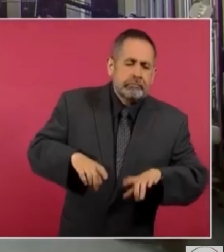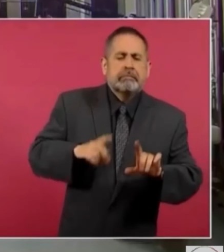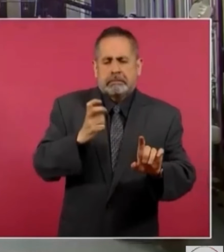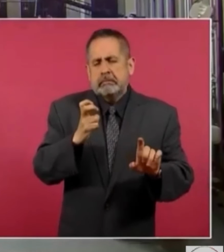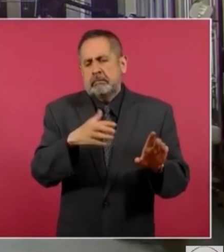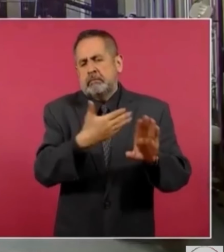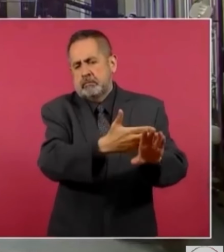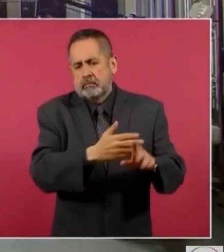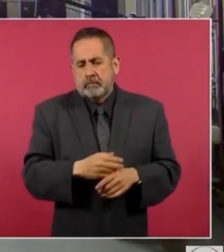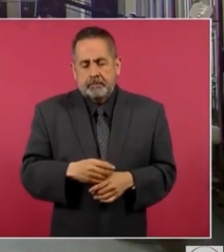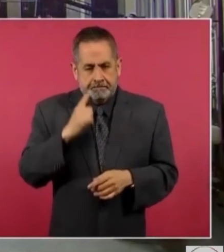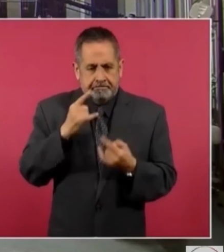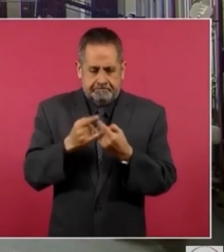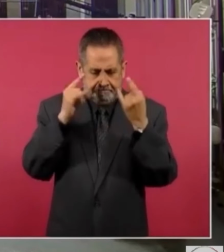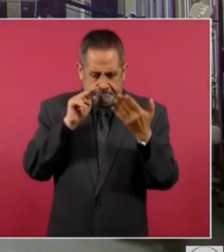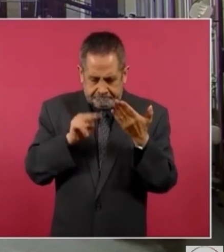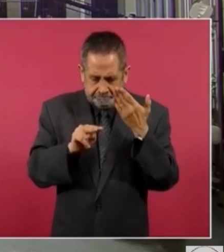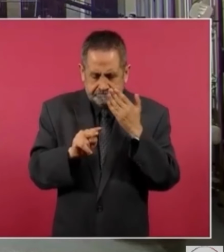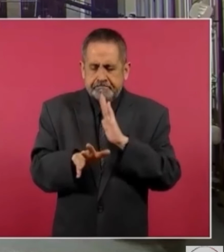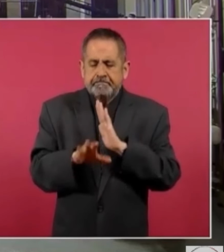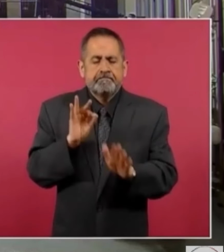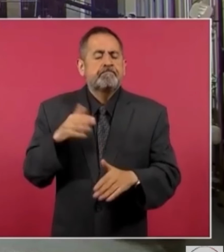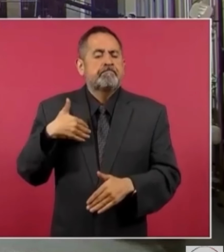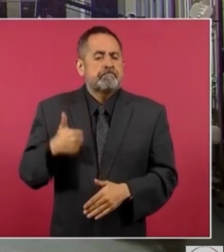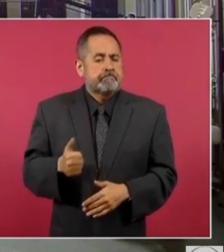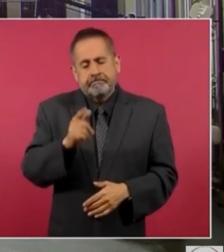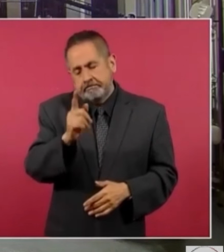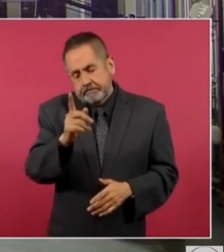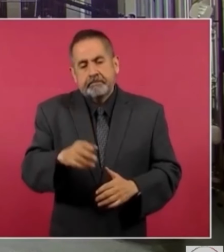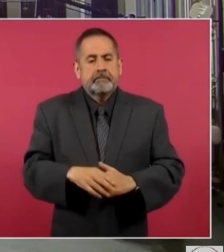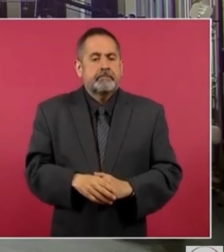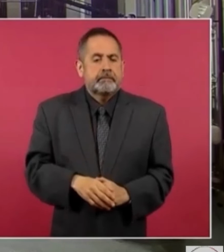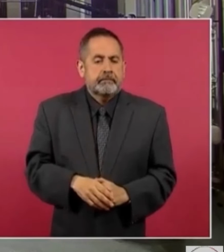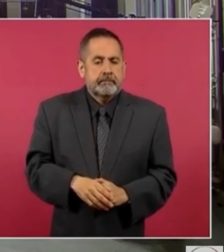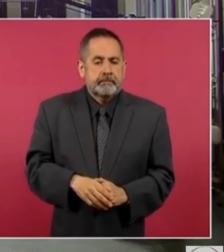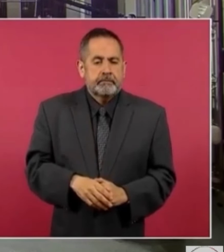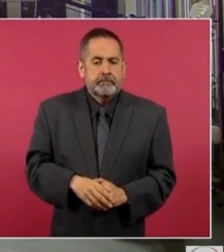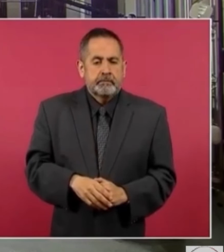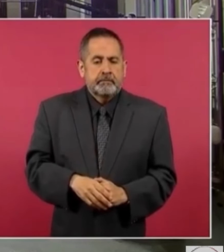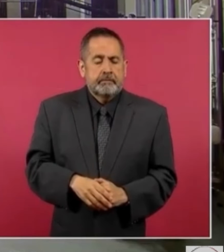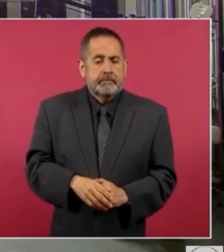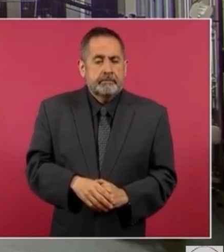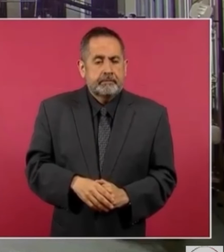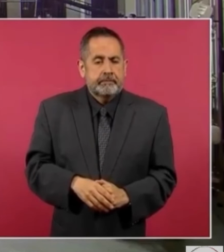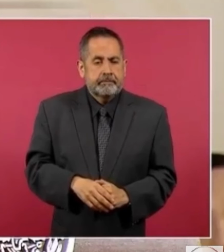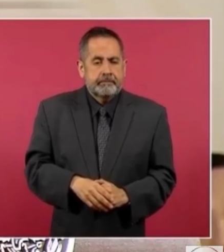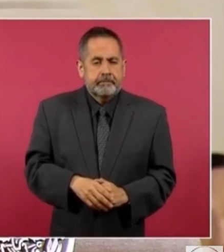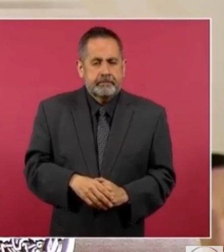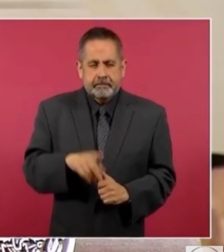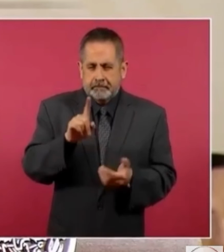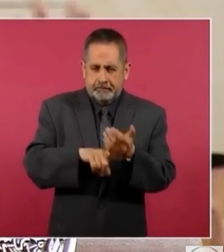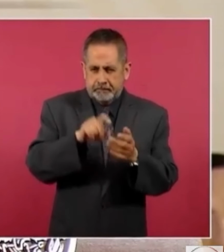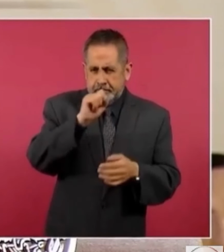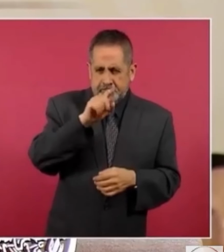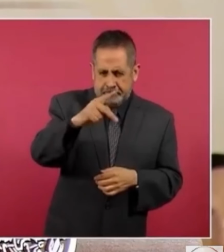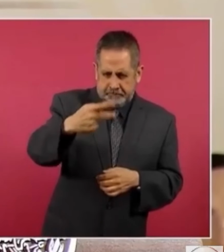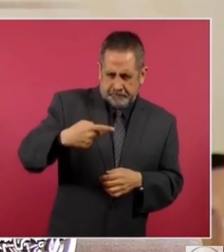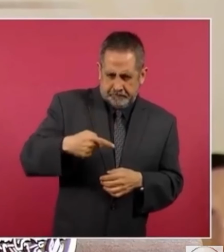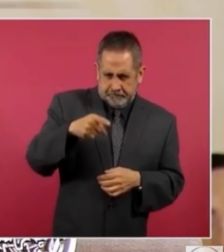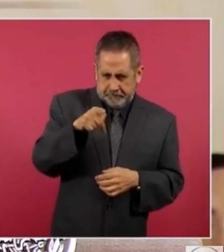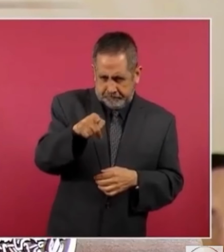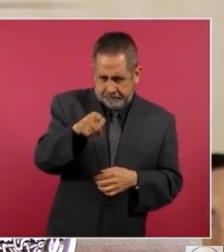Pero la historia ayuda a entender. Es por lo que estás preguntando